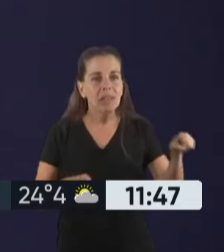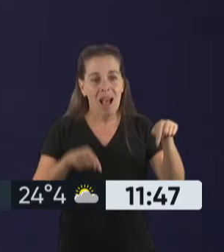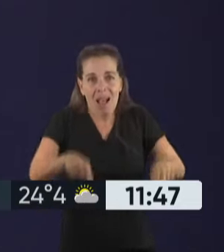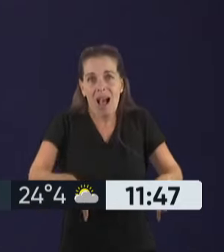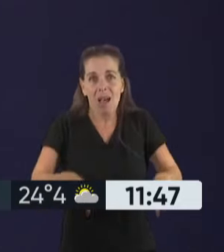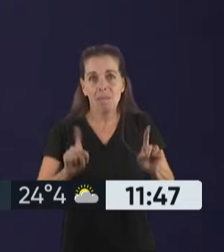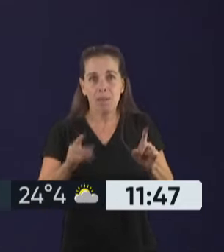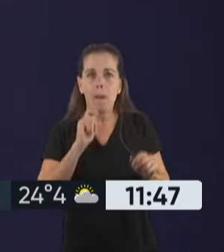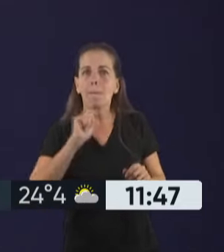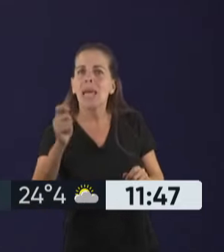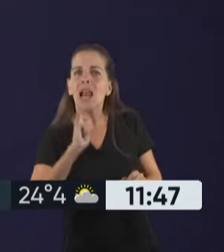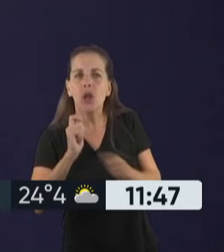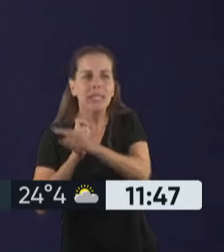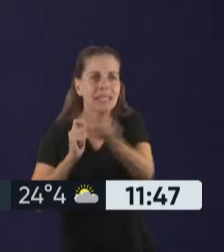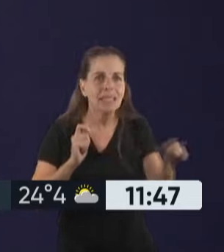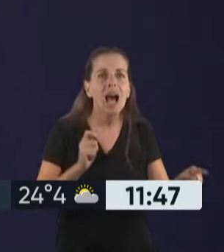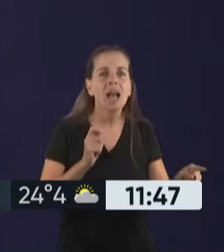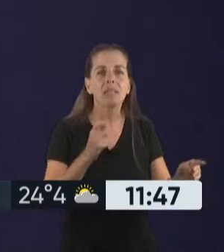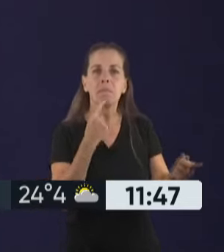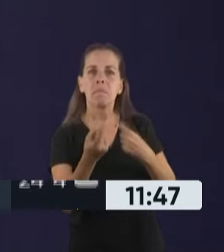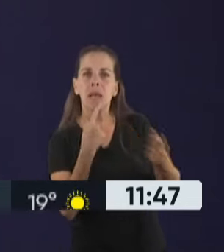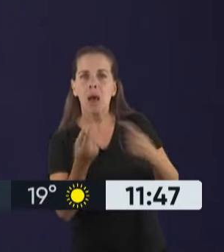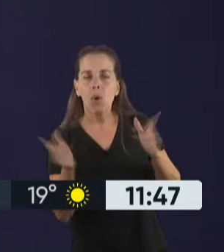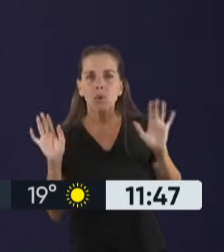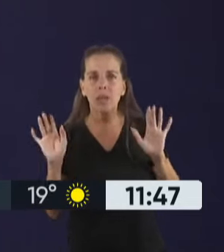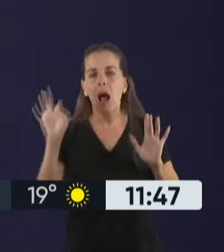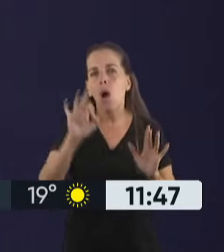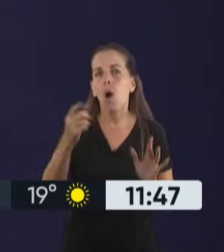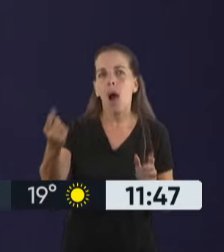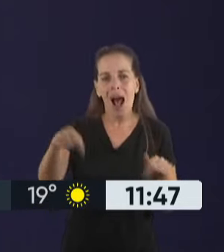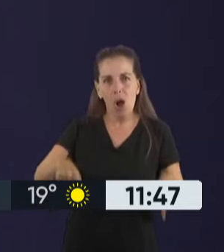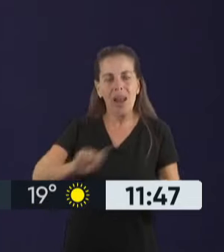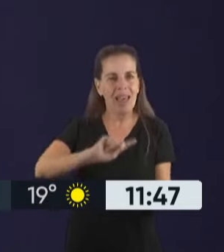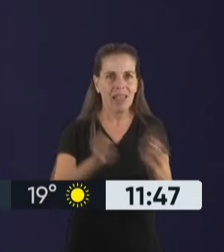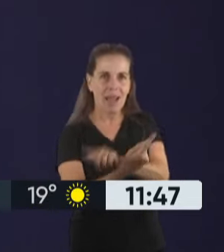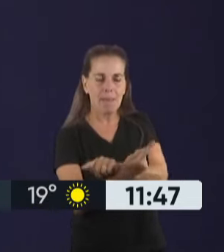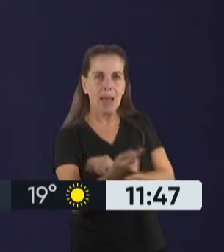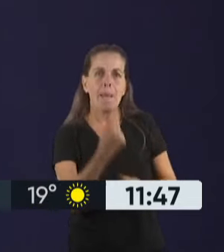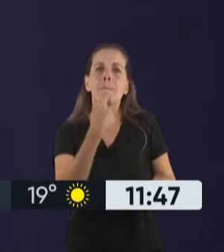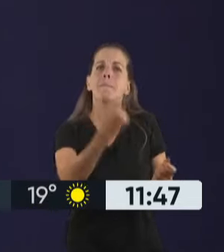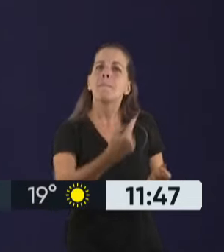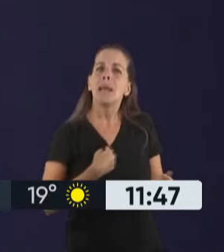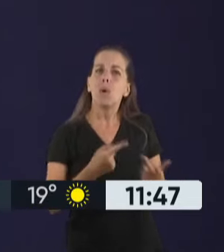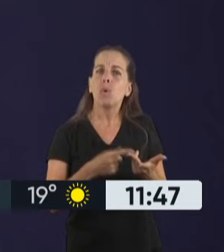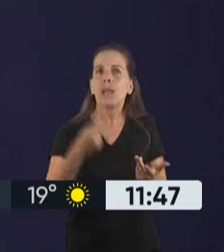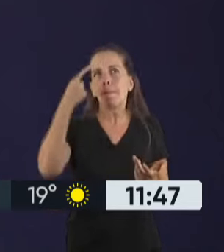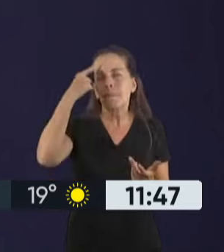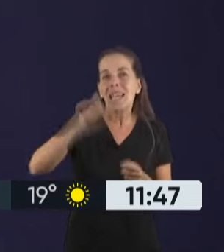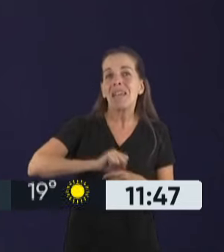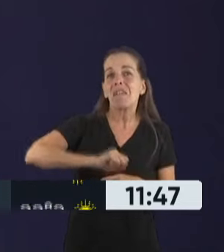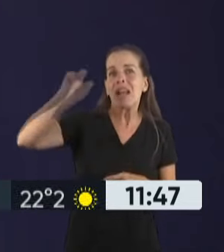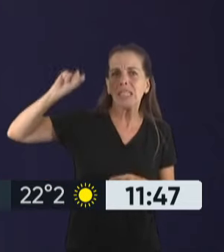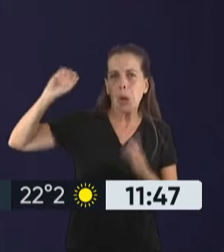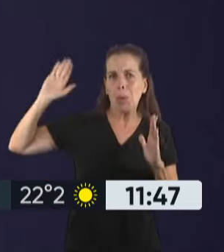los colegas bueno cuándo cuándo empezamos a crecer cuándo la inflación va a ser de un dígito